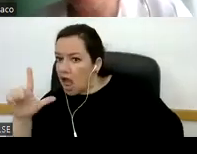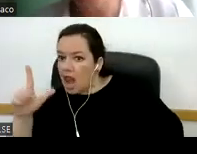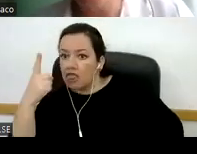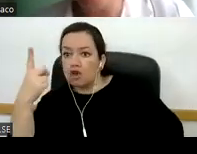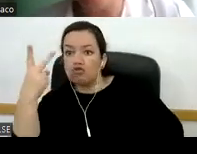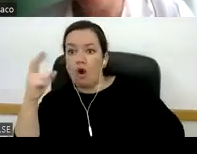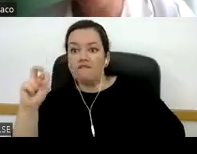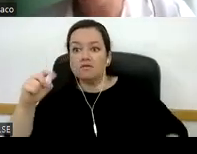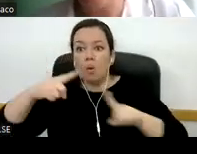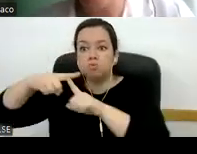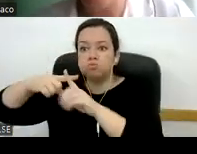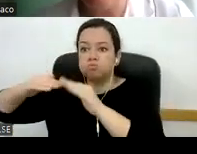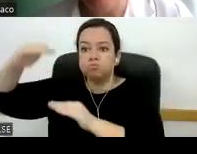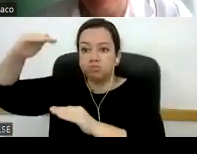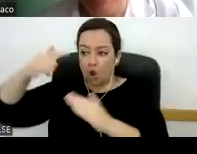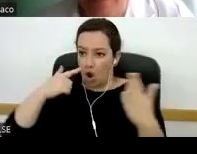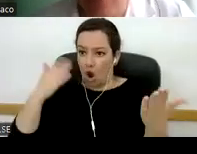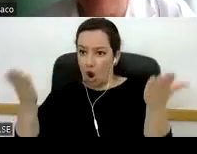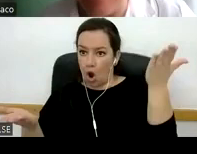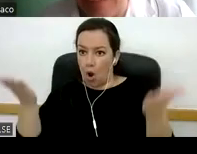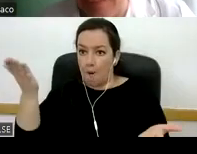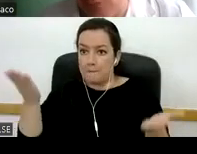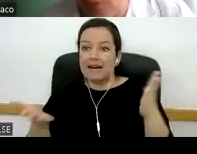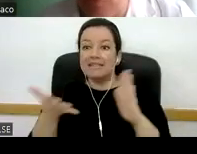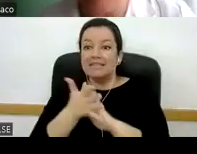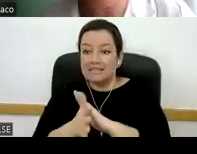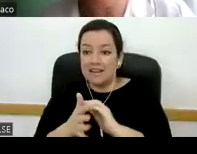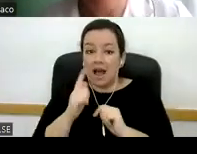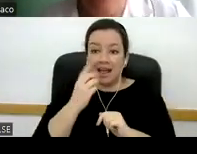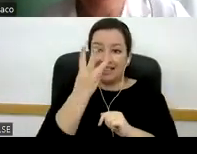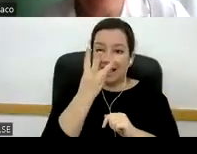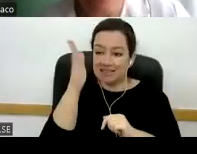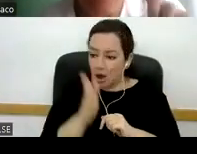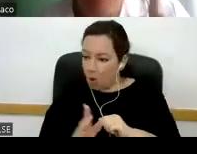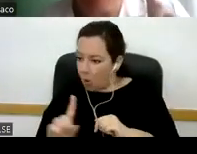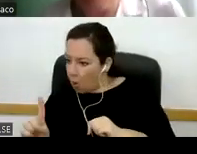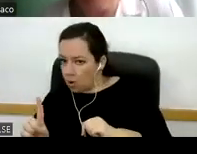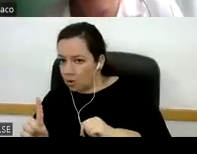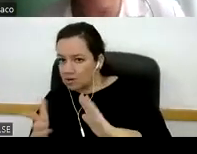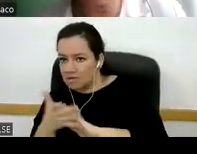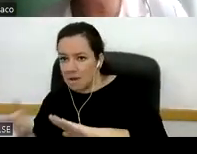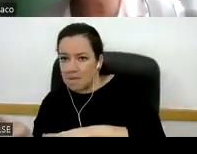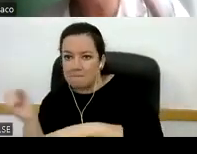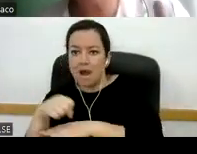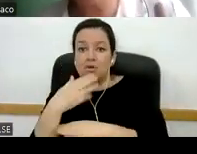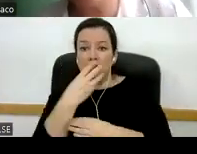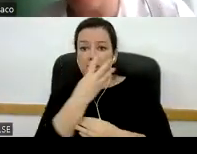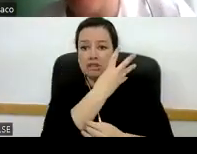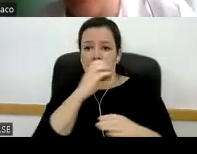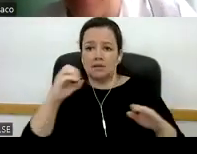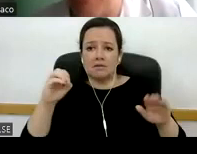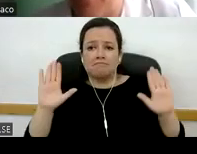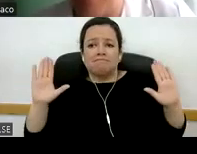120, como la relación sería inferior a 3:1, comportaría, pese a tener un colesterol de 300, comportaría un